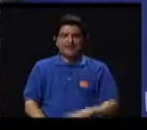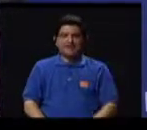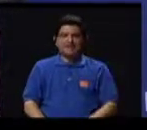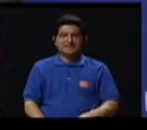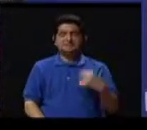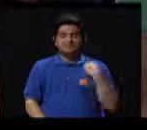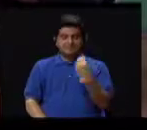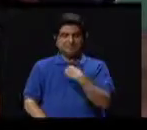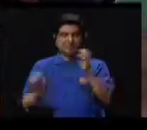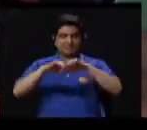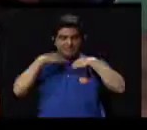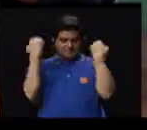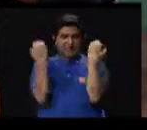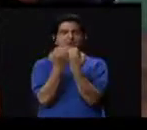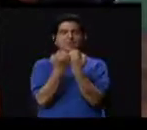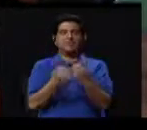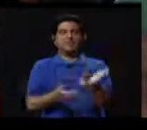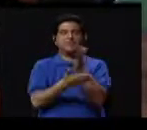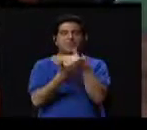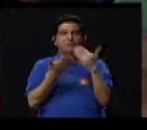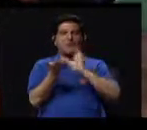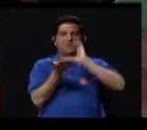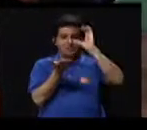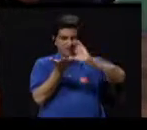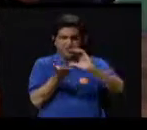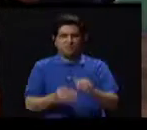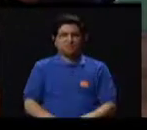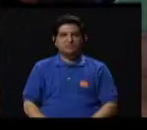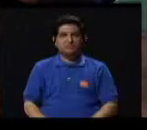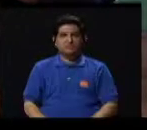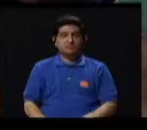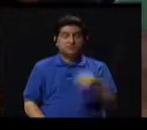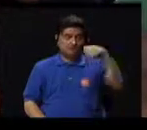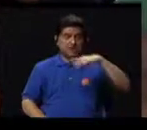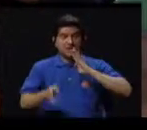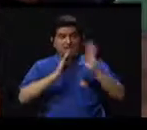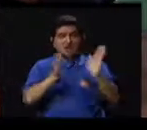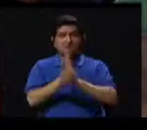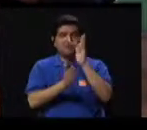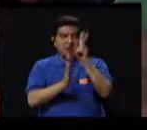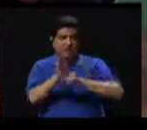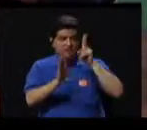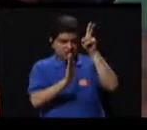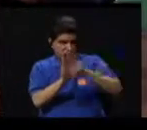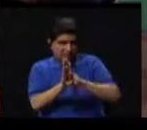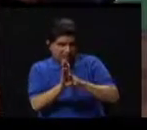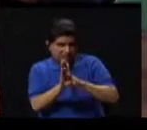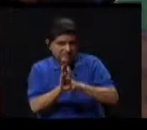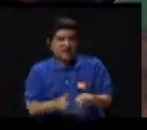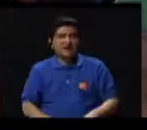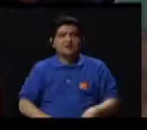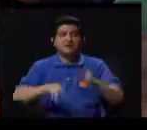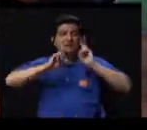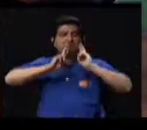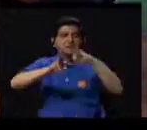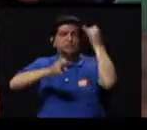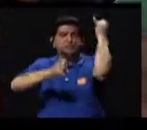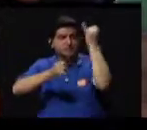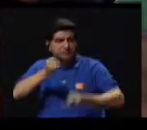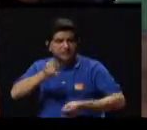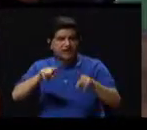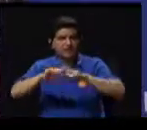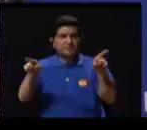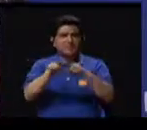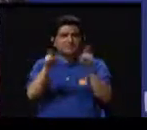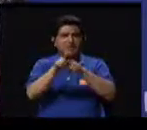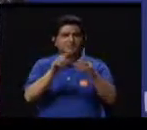también de las integrantes del equipo y que eran parte del curso y que además, bueno, estamos hablando del documental que fue el resultado final,